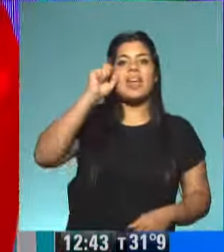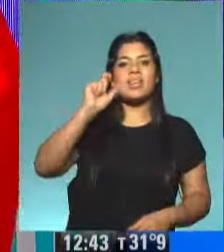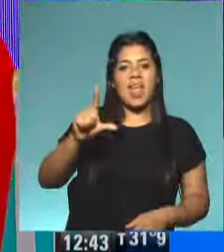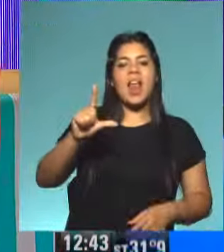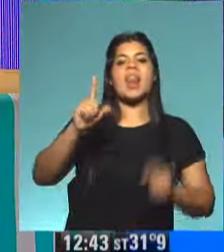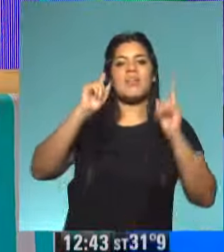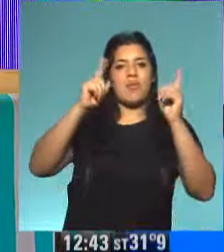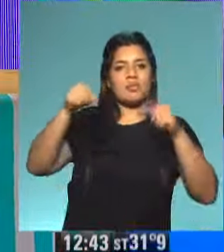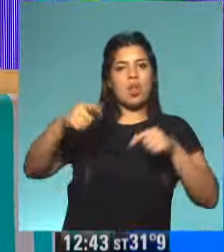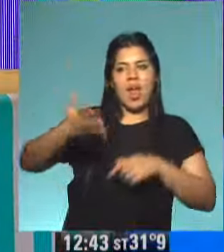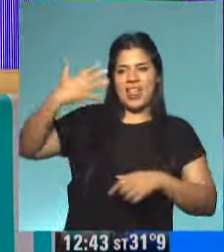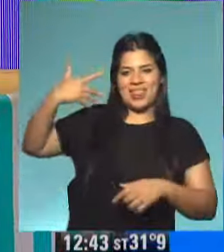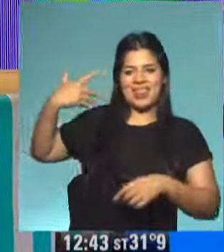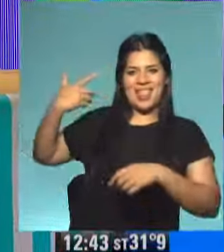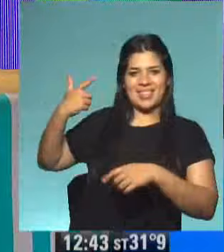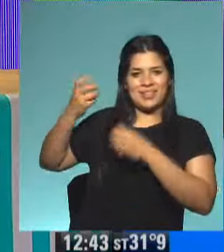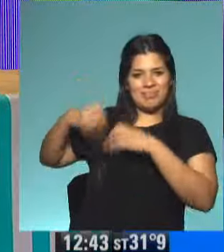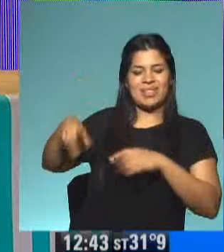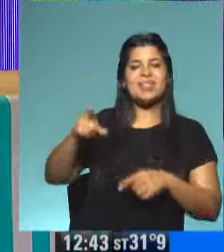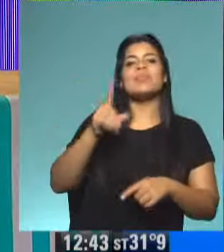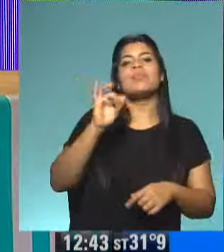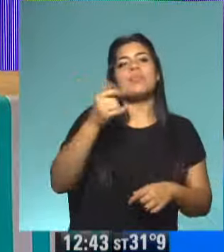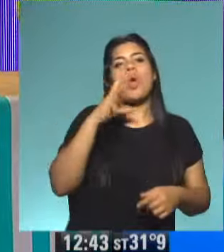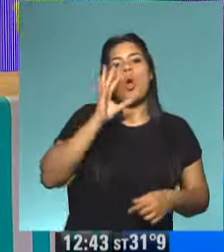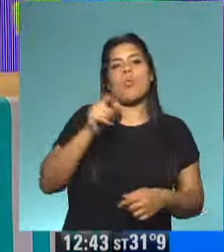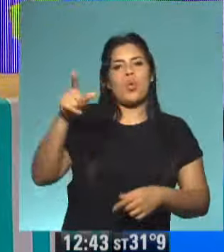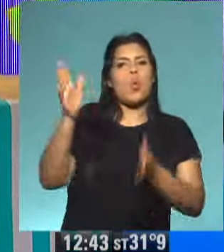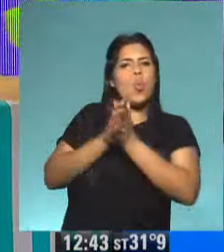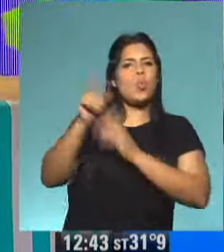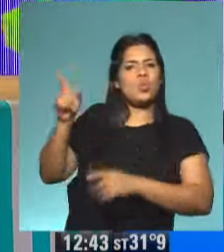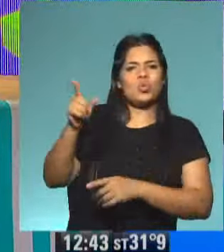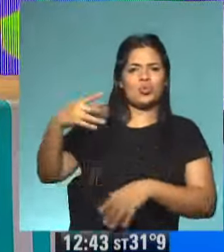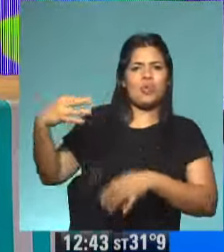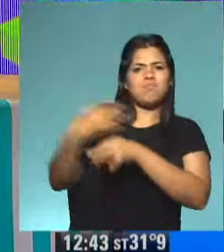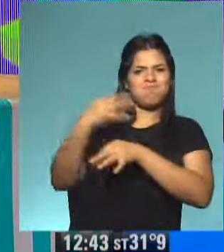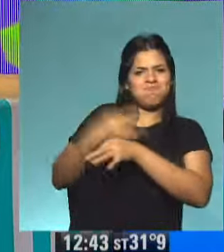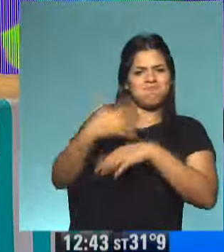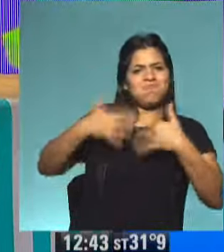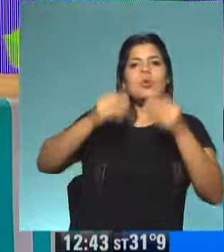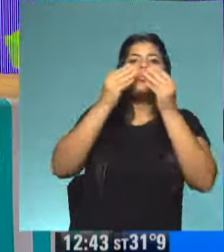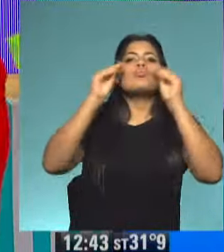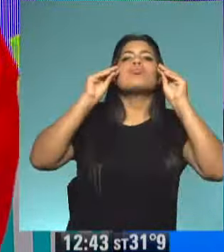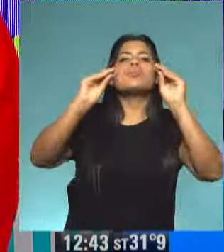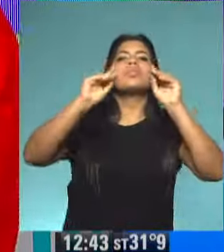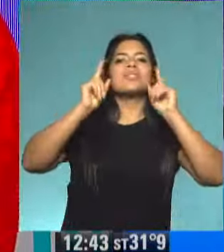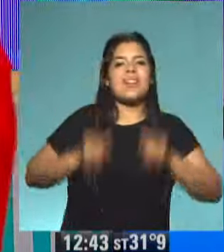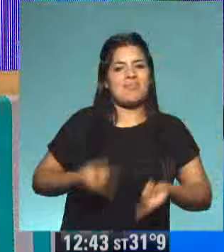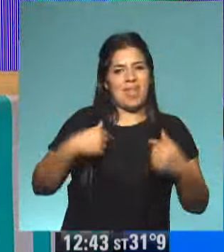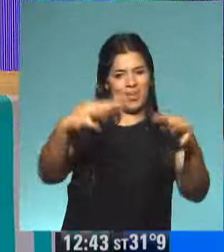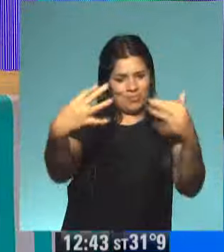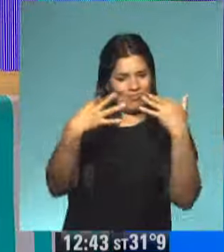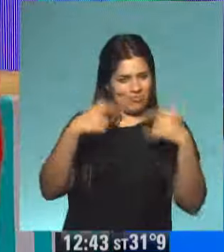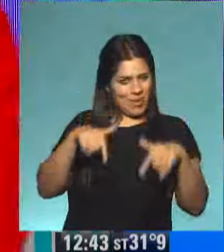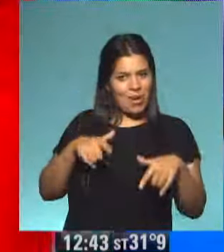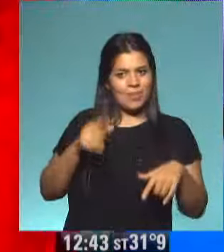nuestro maestro del principio. Por supuesto, que también aprendimos un montón con él y nos enseñó muchísimas cosas. Un beso grande, porque sabemos que nos está mirando. Y ahora...